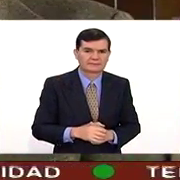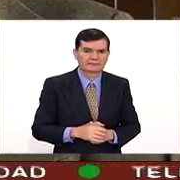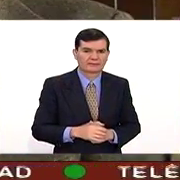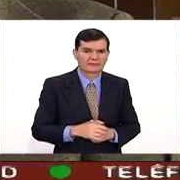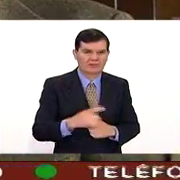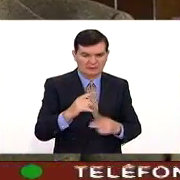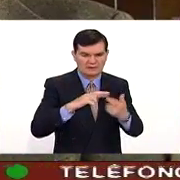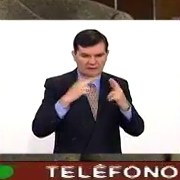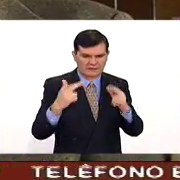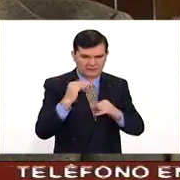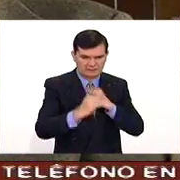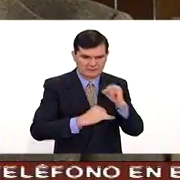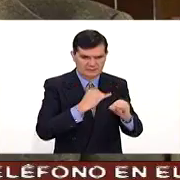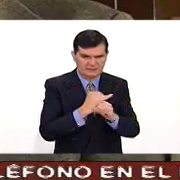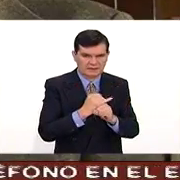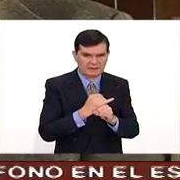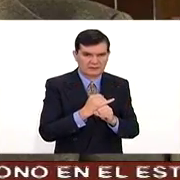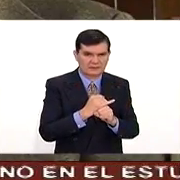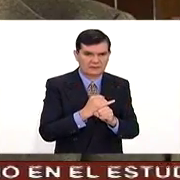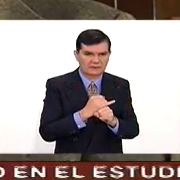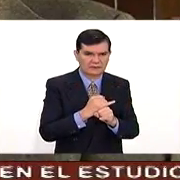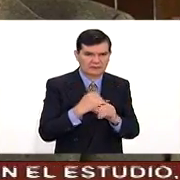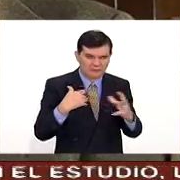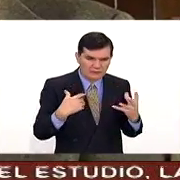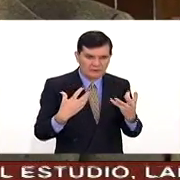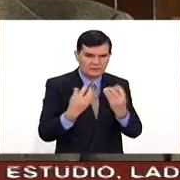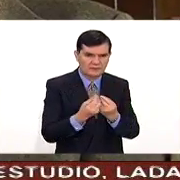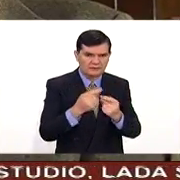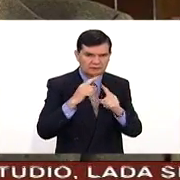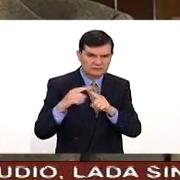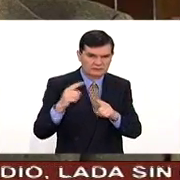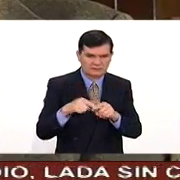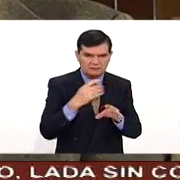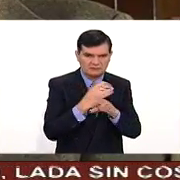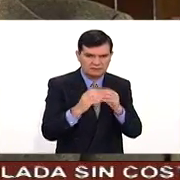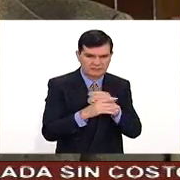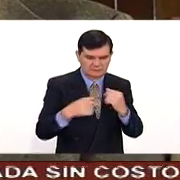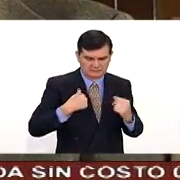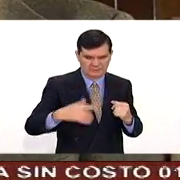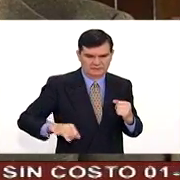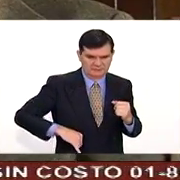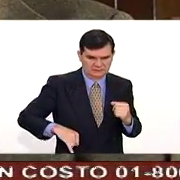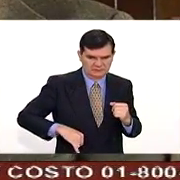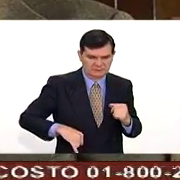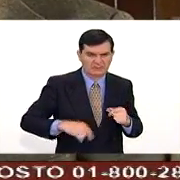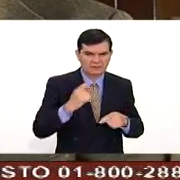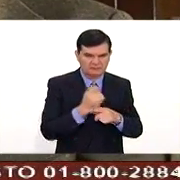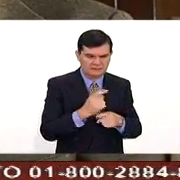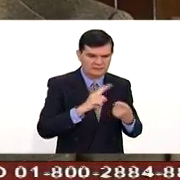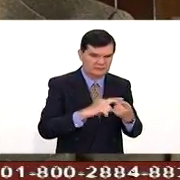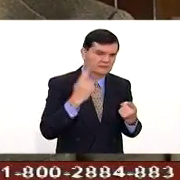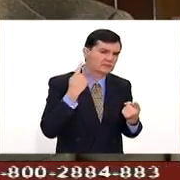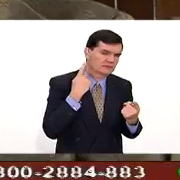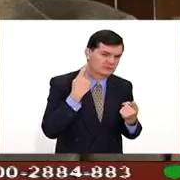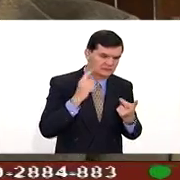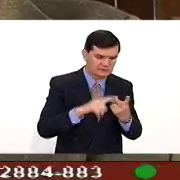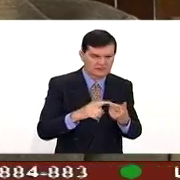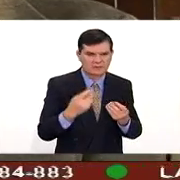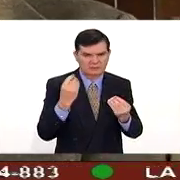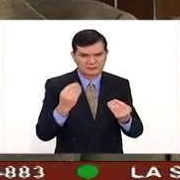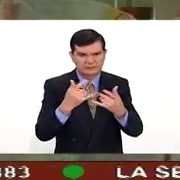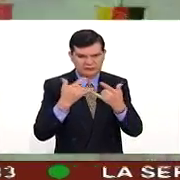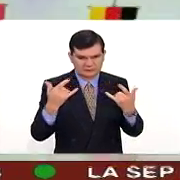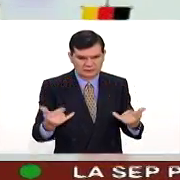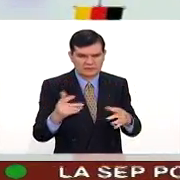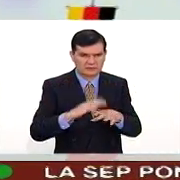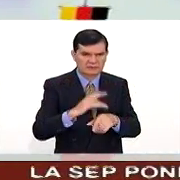Y las relaciones internacionales combinaban varios elementos que me interesaban, que era por un lado política, pero también mucha historia.